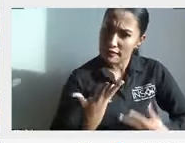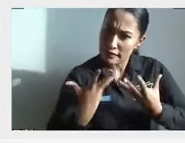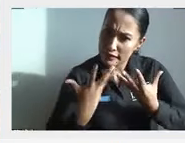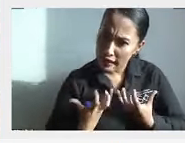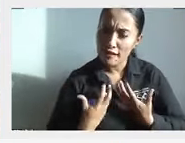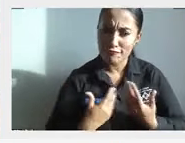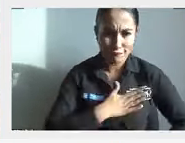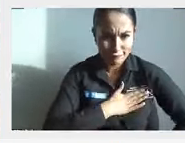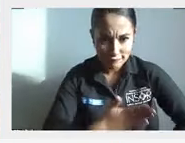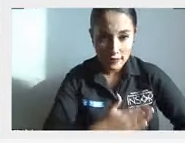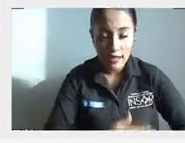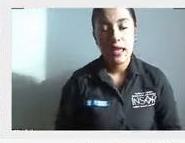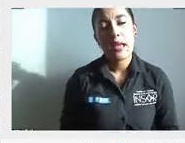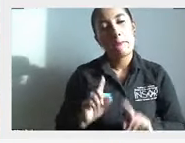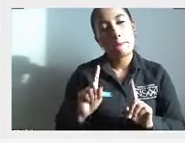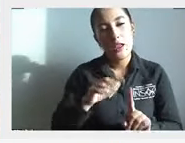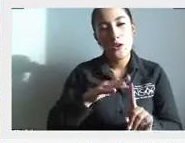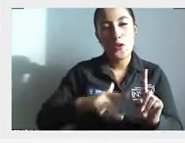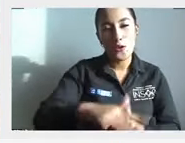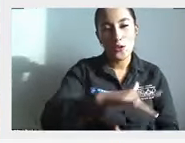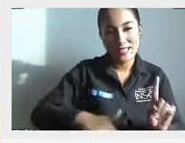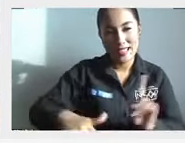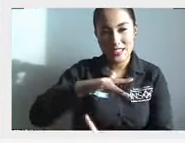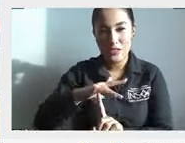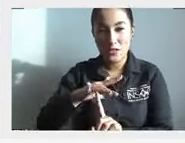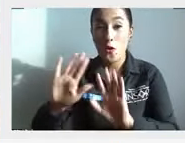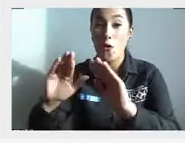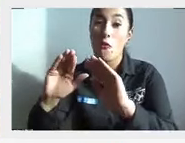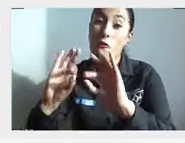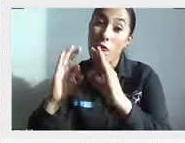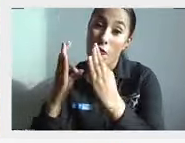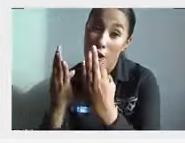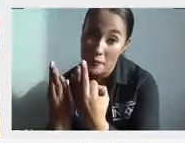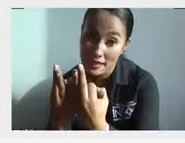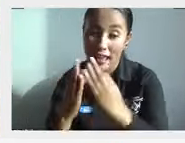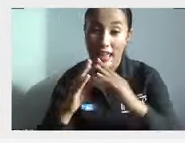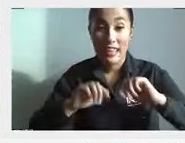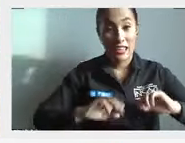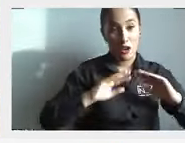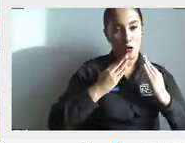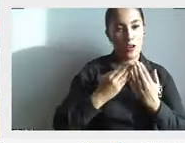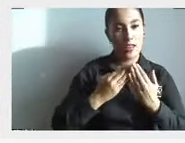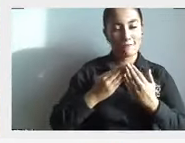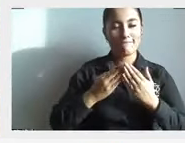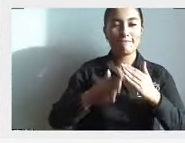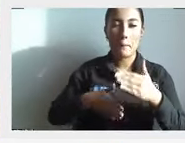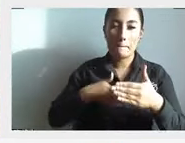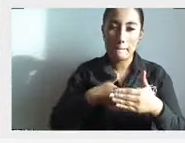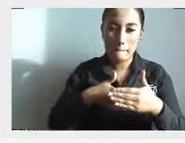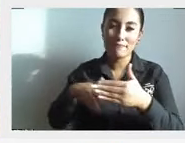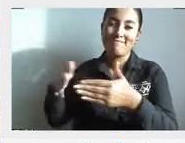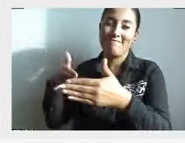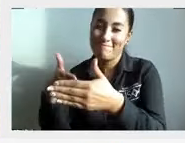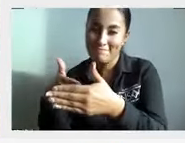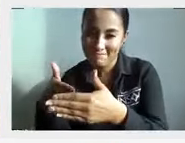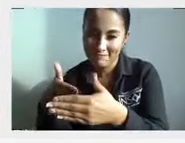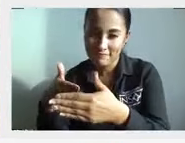digo, siempre los contextos escuela-familia han estado muy delimitados. Y creo que en este momento ha llegado el